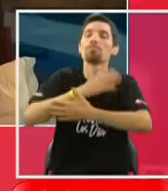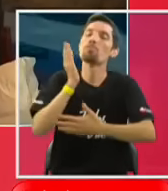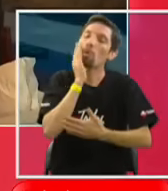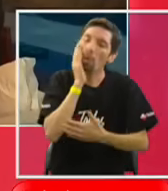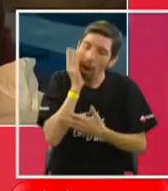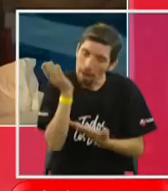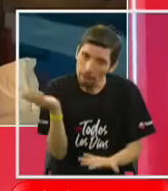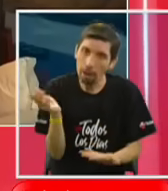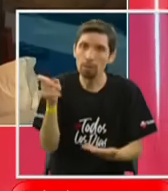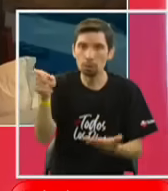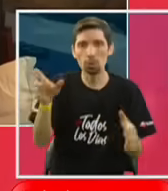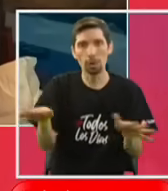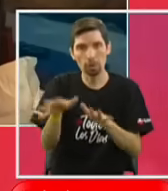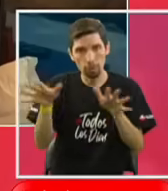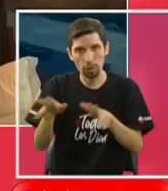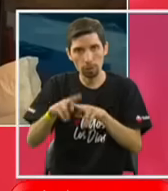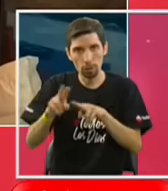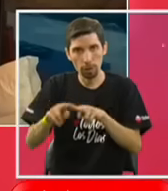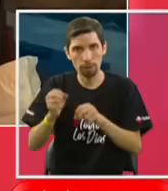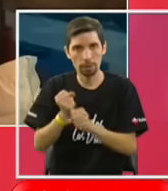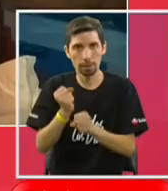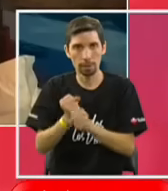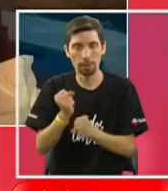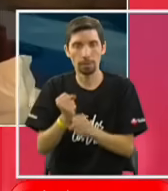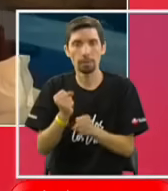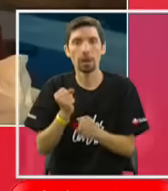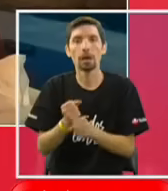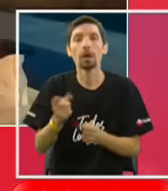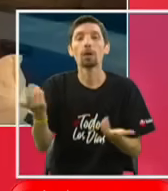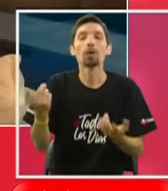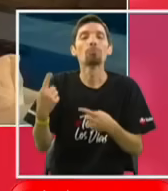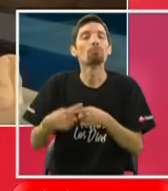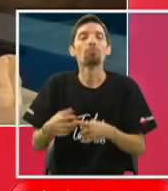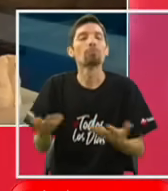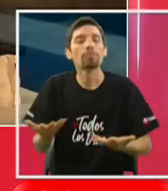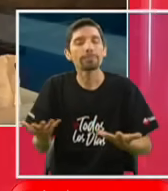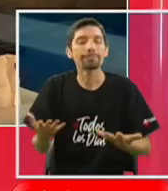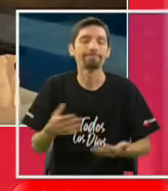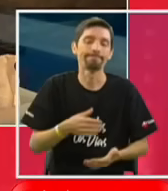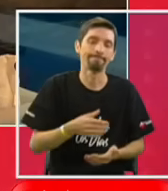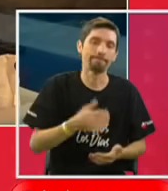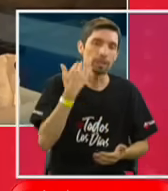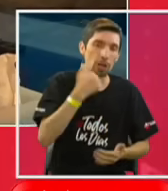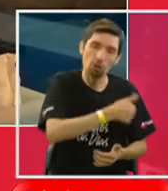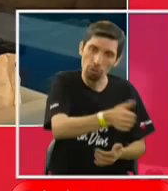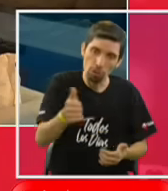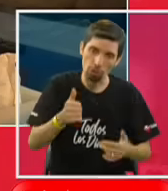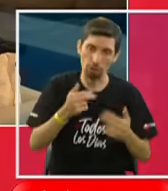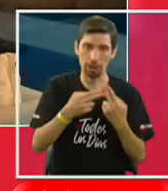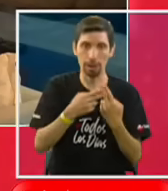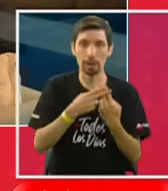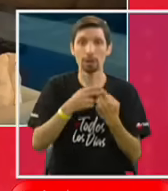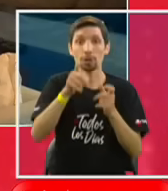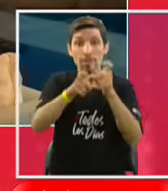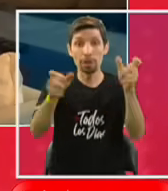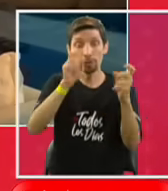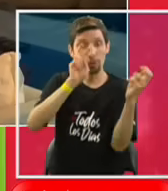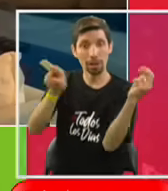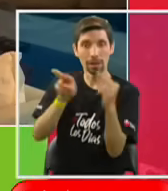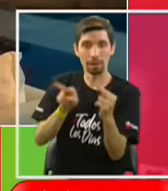de haber hecho este esfuerzo y este trabajo por todos los niños de la Teletón y por todo el público que nos está viendo. Muchas